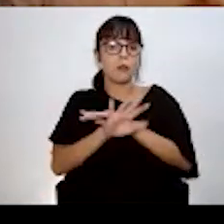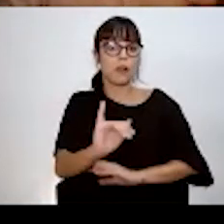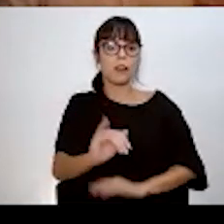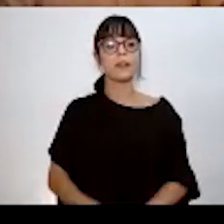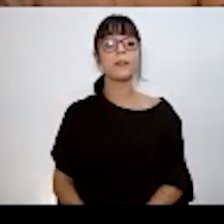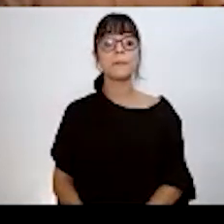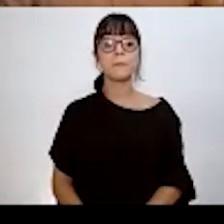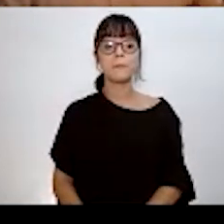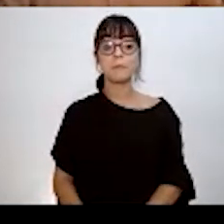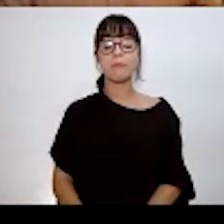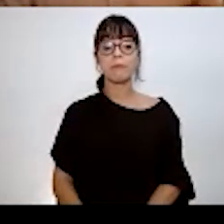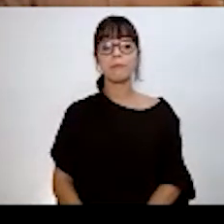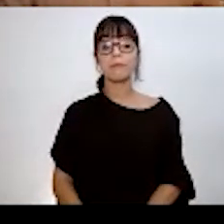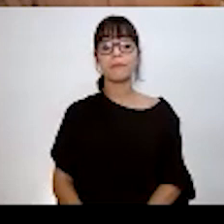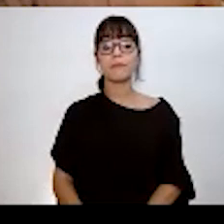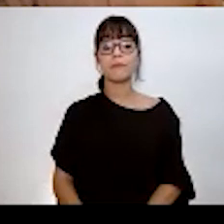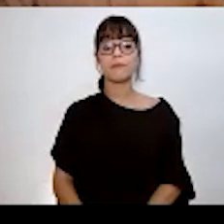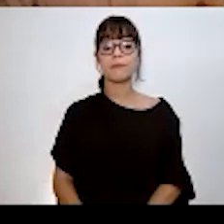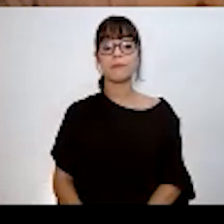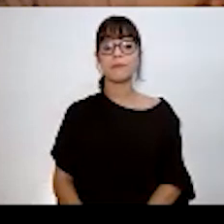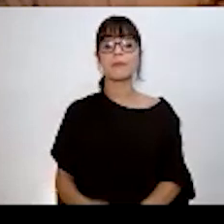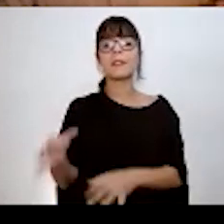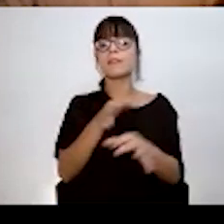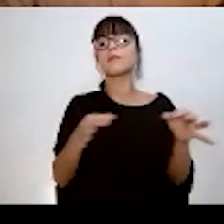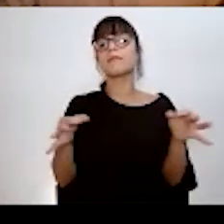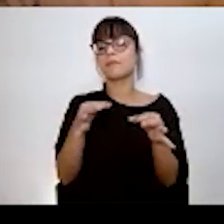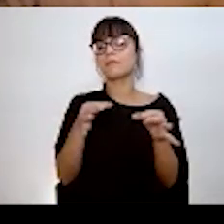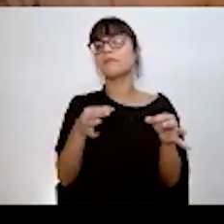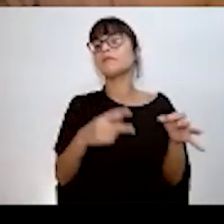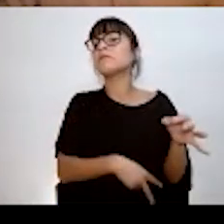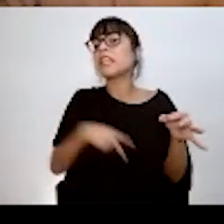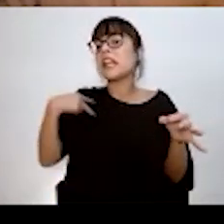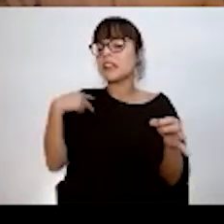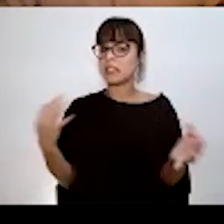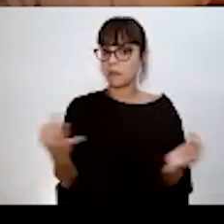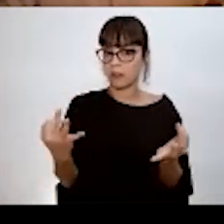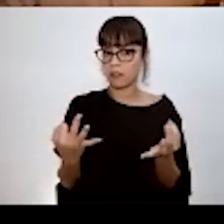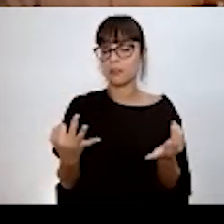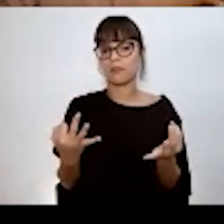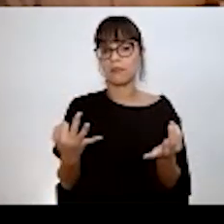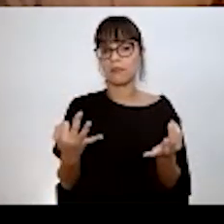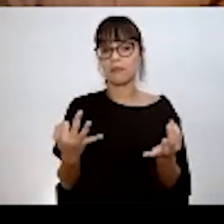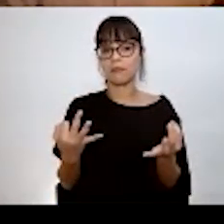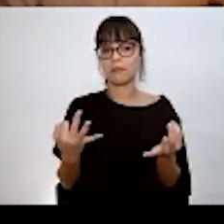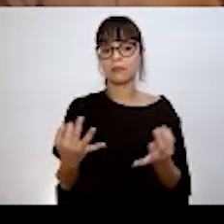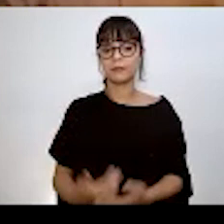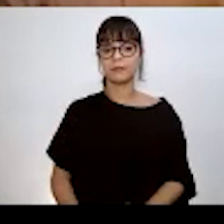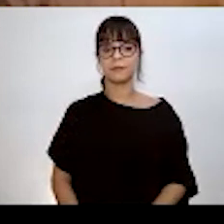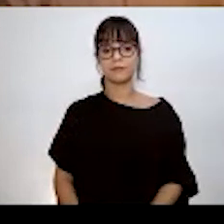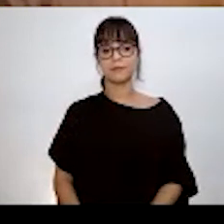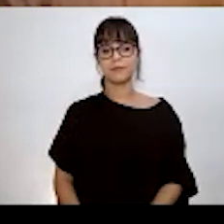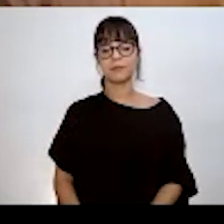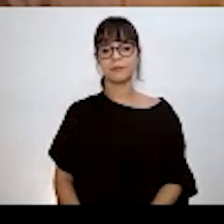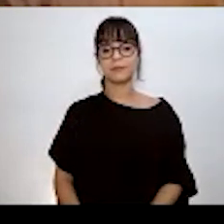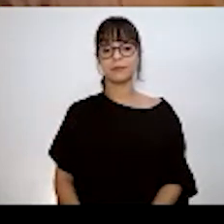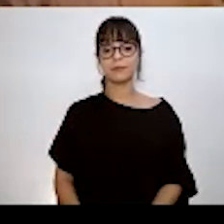¿Qué sucede en estos territorios insulares por lo general? Los territorios insulares se caracterizan porque en muy poco